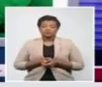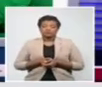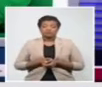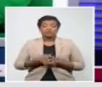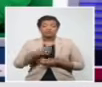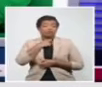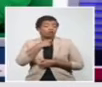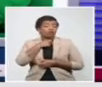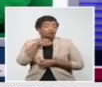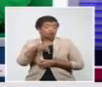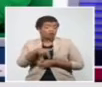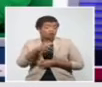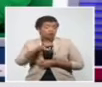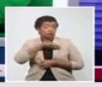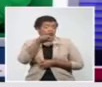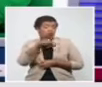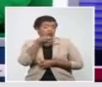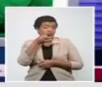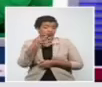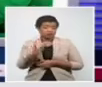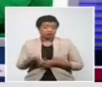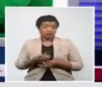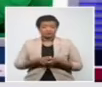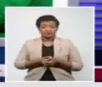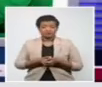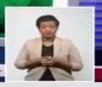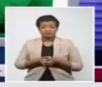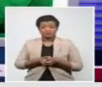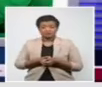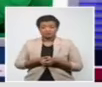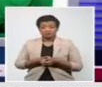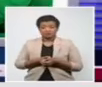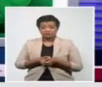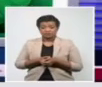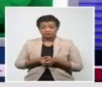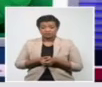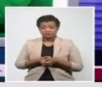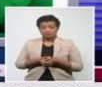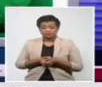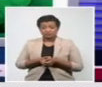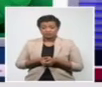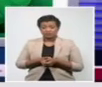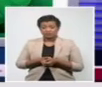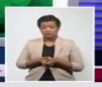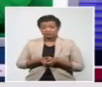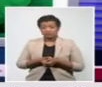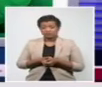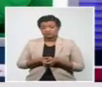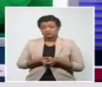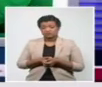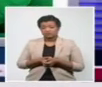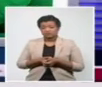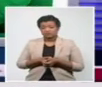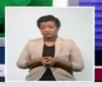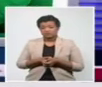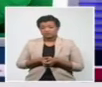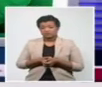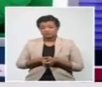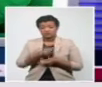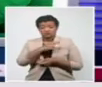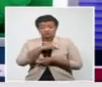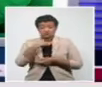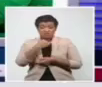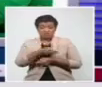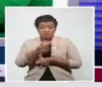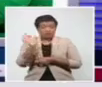planteaba que Suiza no aprobaba la vacuna de AstraZeneca, que es una vacuna que también es de